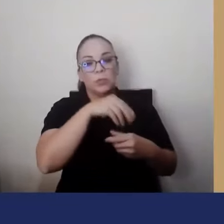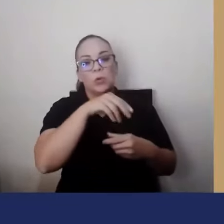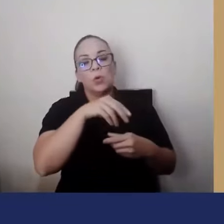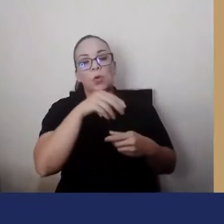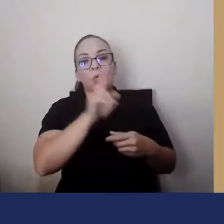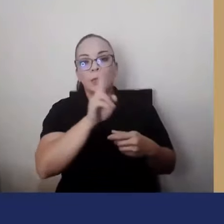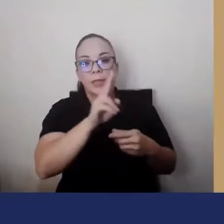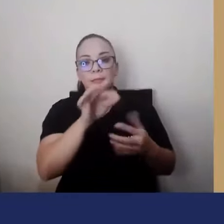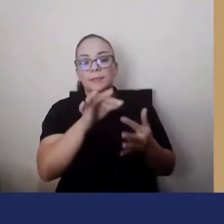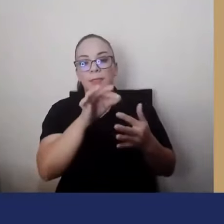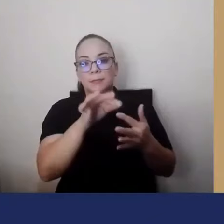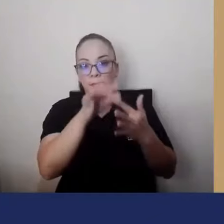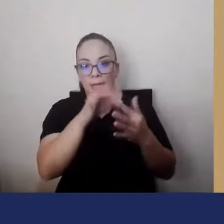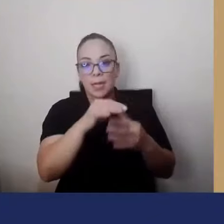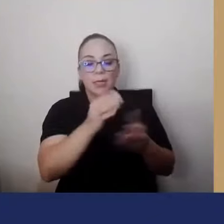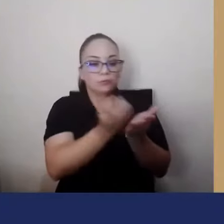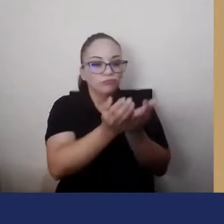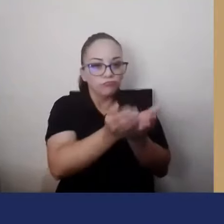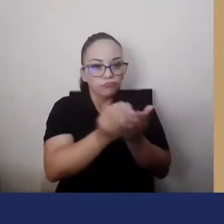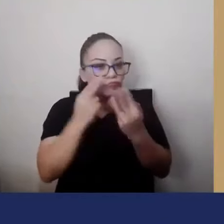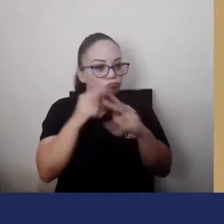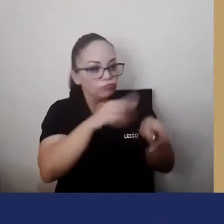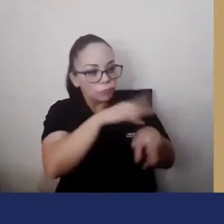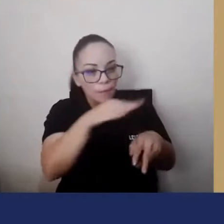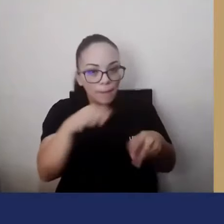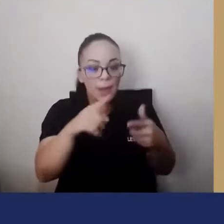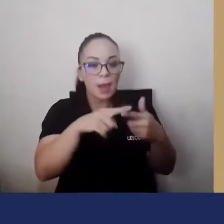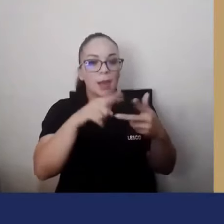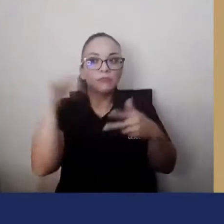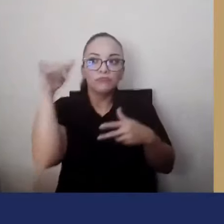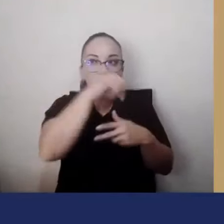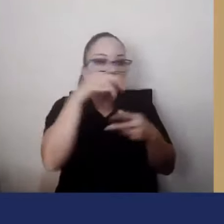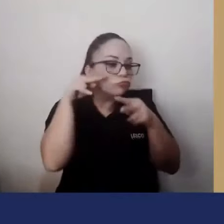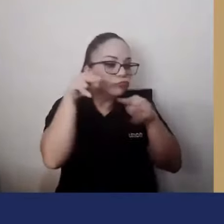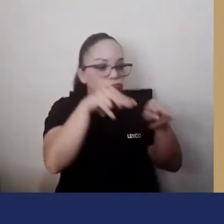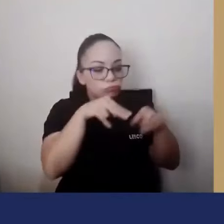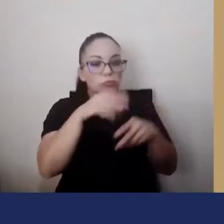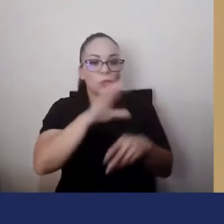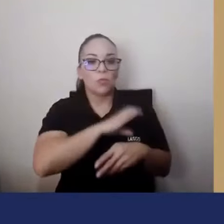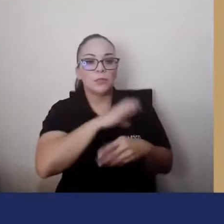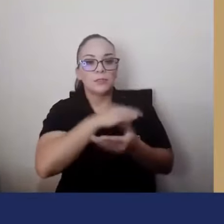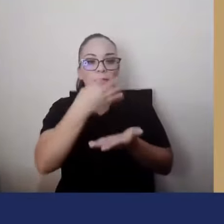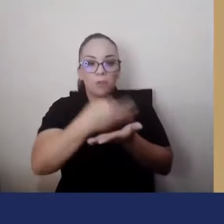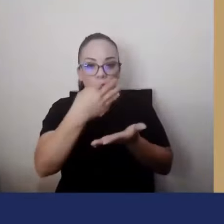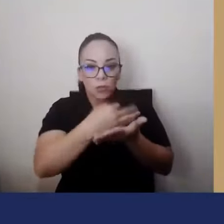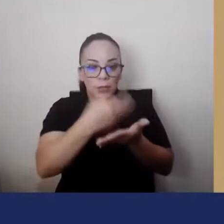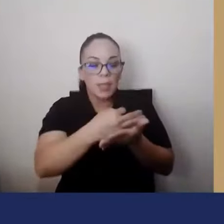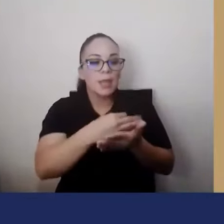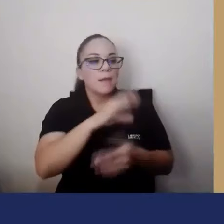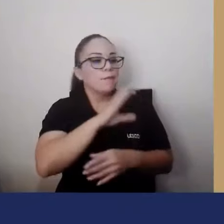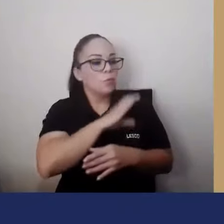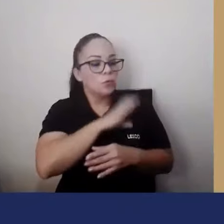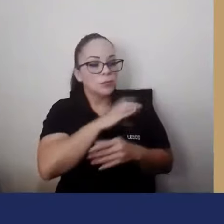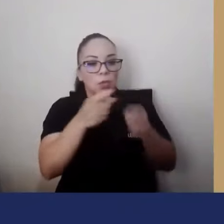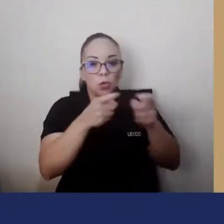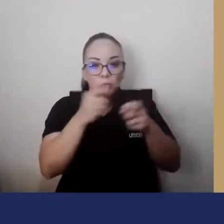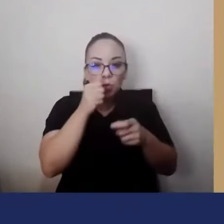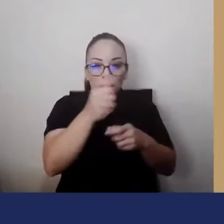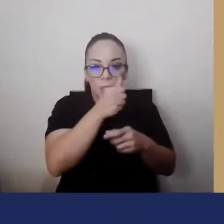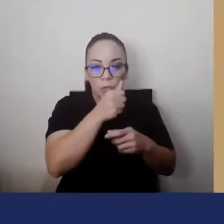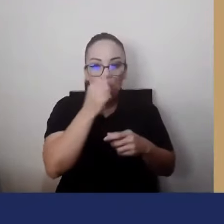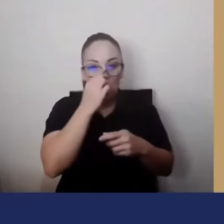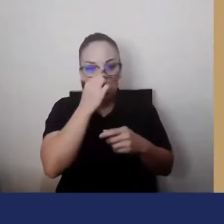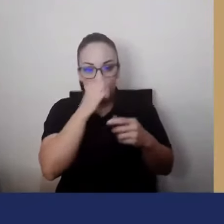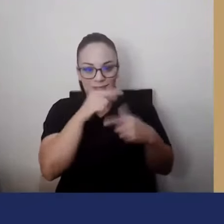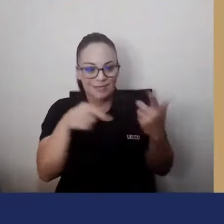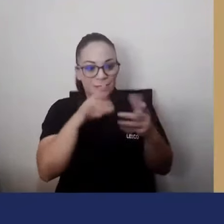el guardacostas, por vigilancia aérea, por la policía de fronteras, por la policía de control de drogas, e integrando y coordinando de